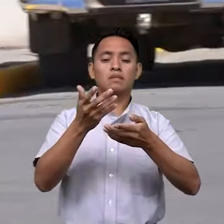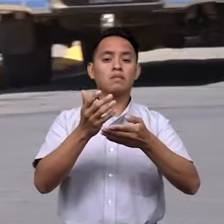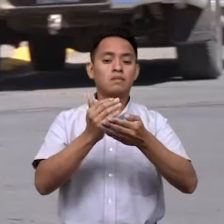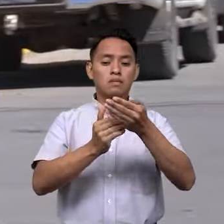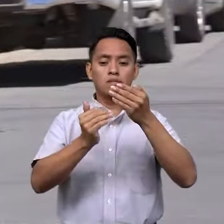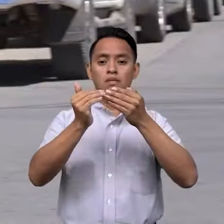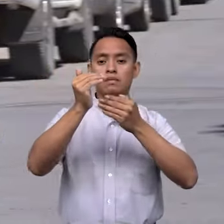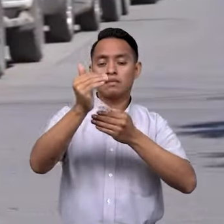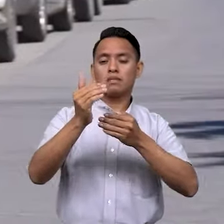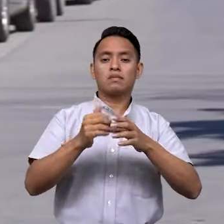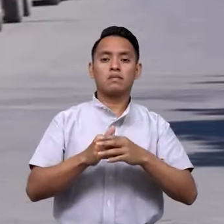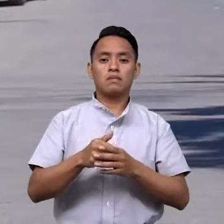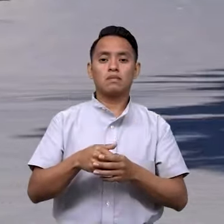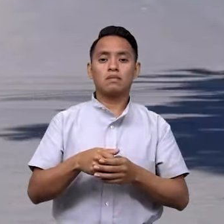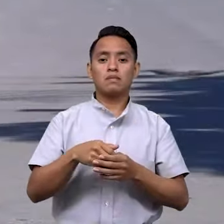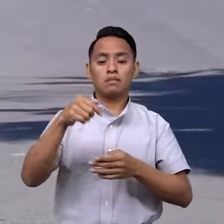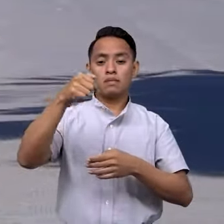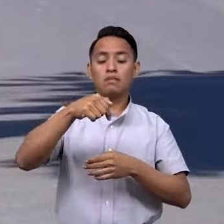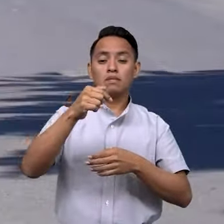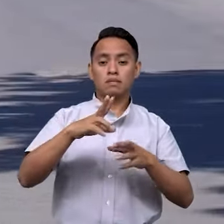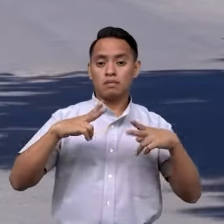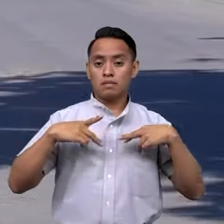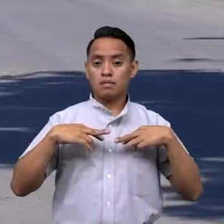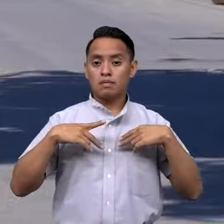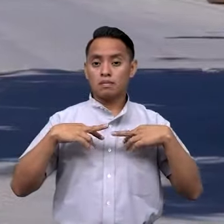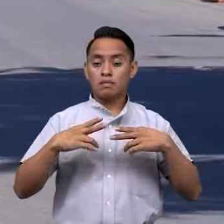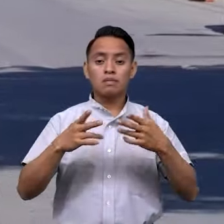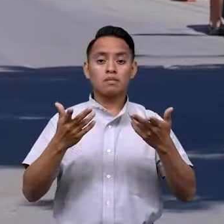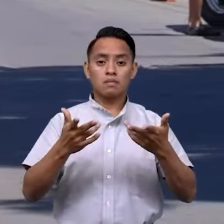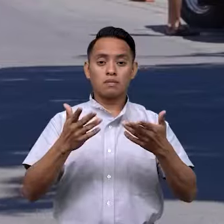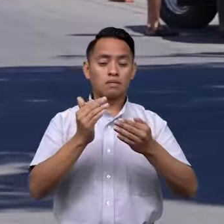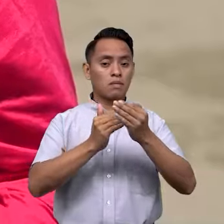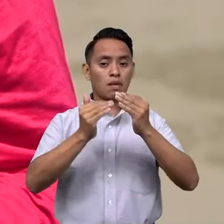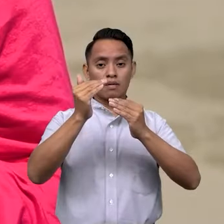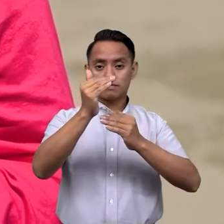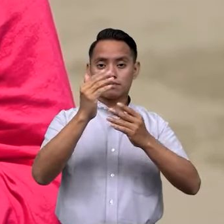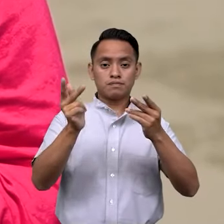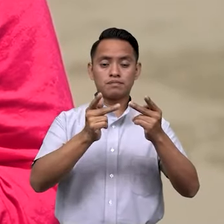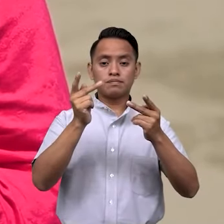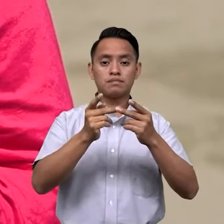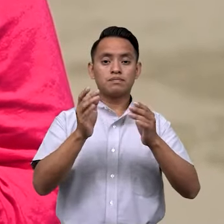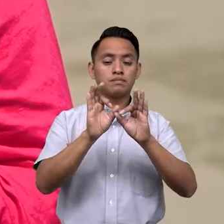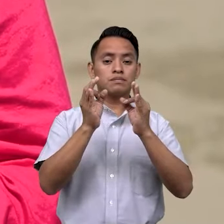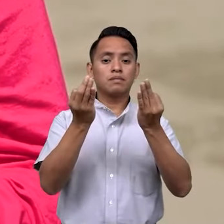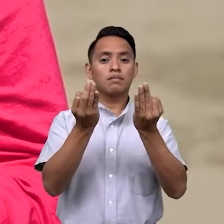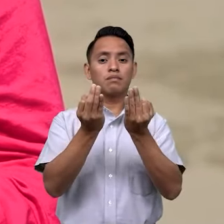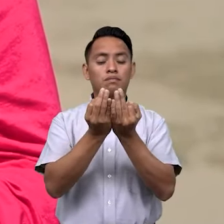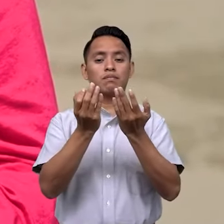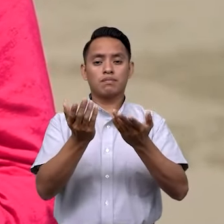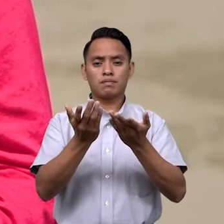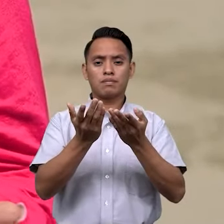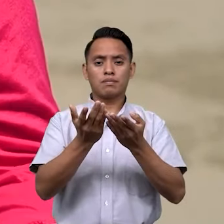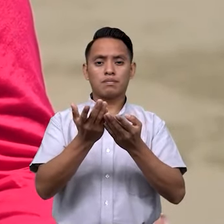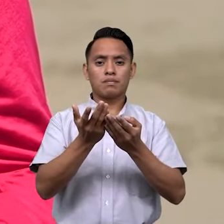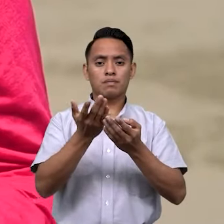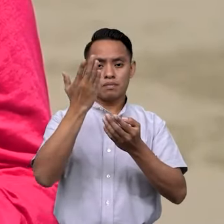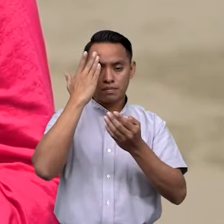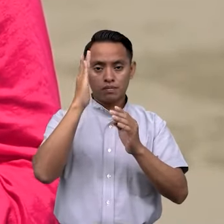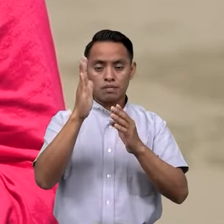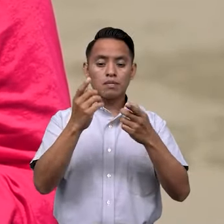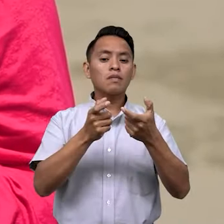altas. Y en esta temporada que nosotros consideramos nuestra temporada alta, ya nuestra familia, ya nosotros estamos haciendo